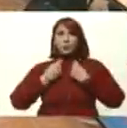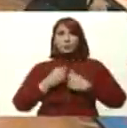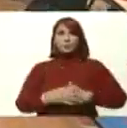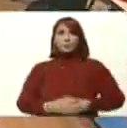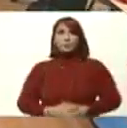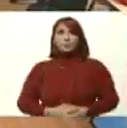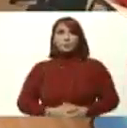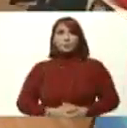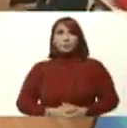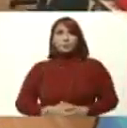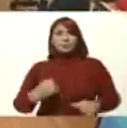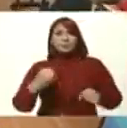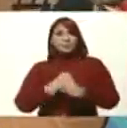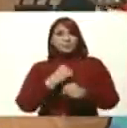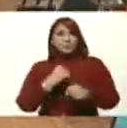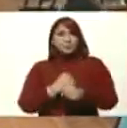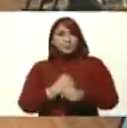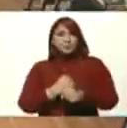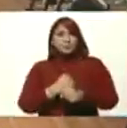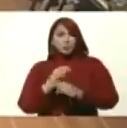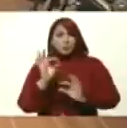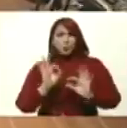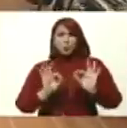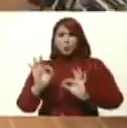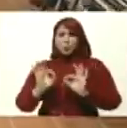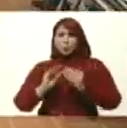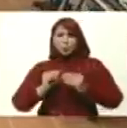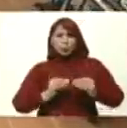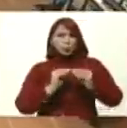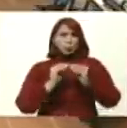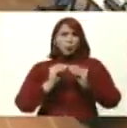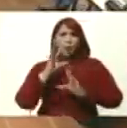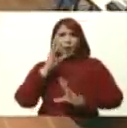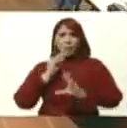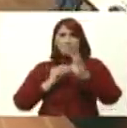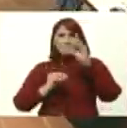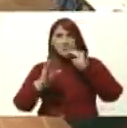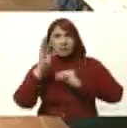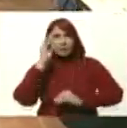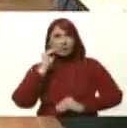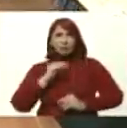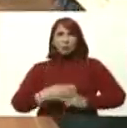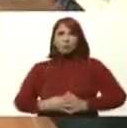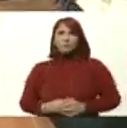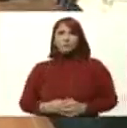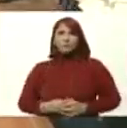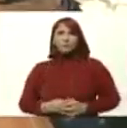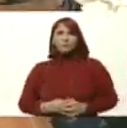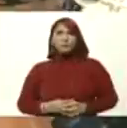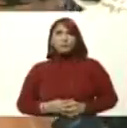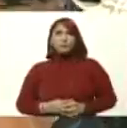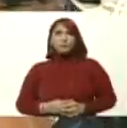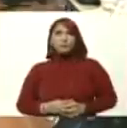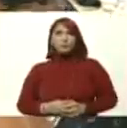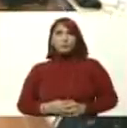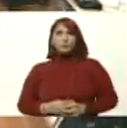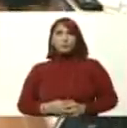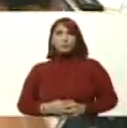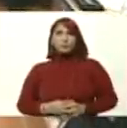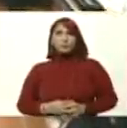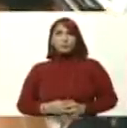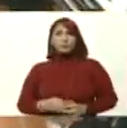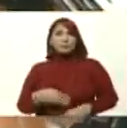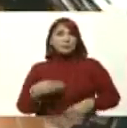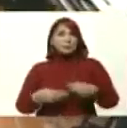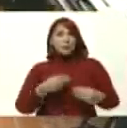Turis, trabajando, ajustando, aprendiendo y formulando las